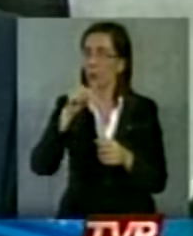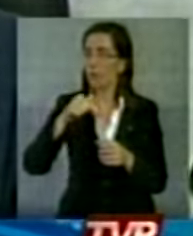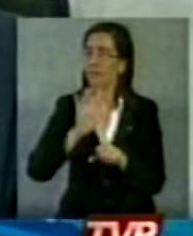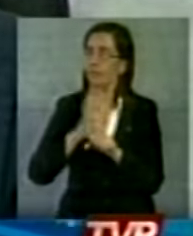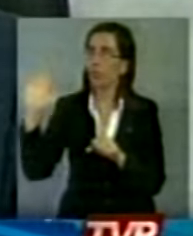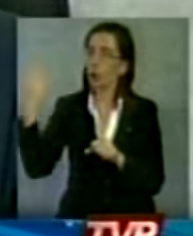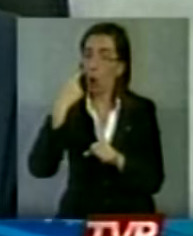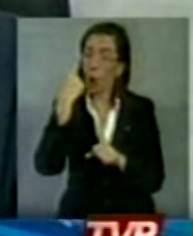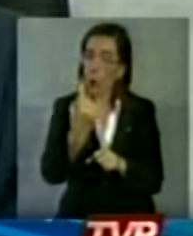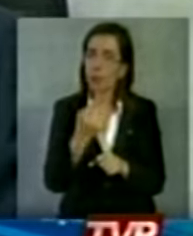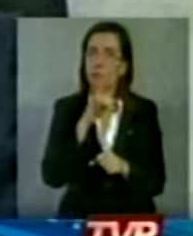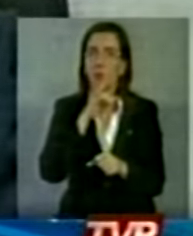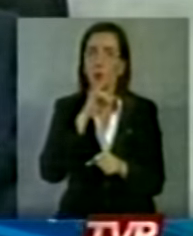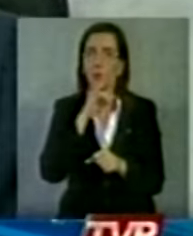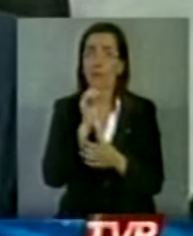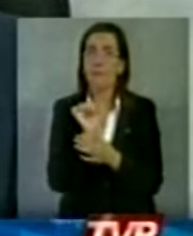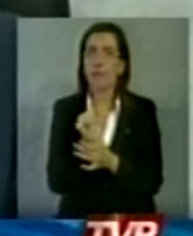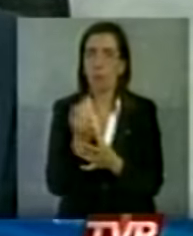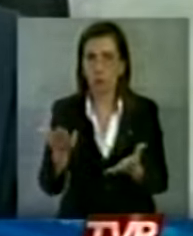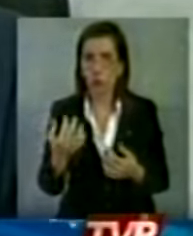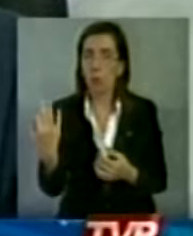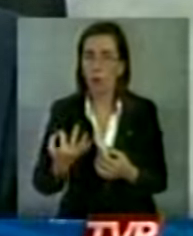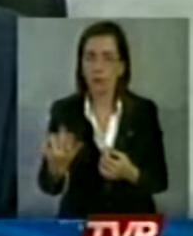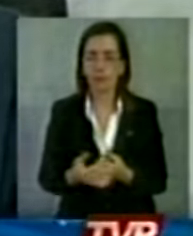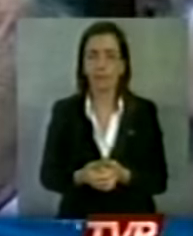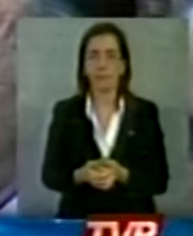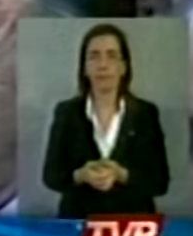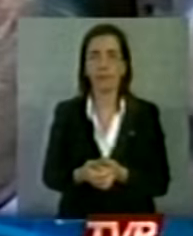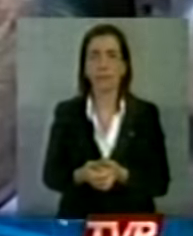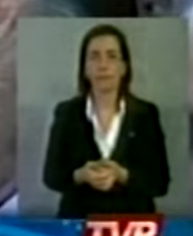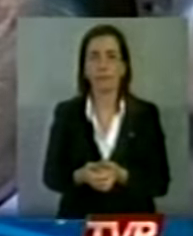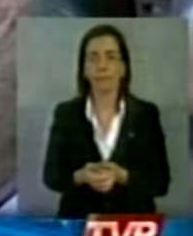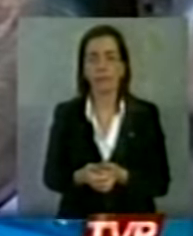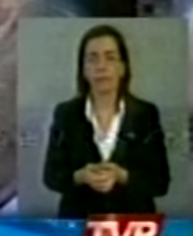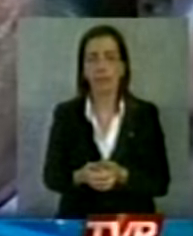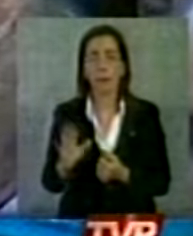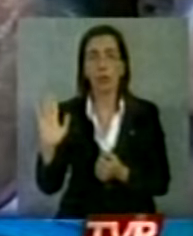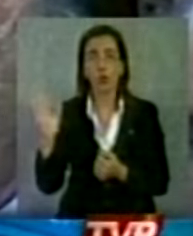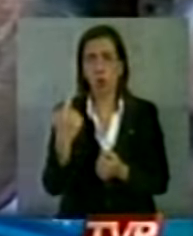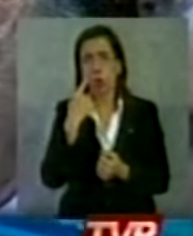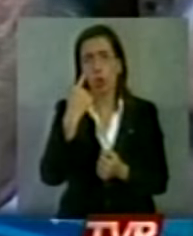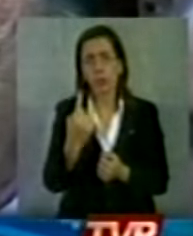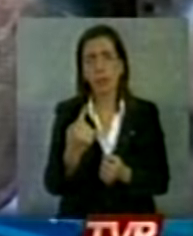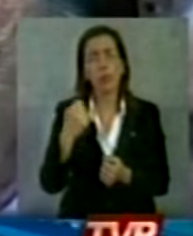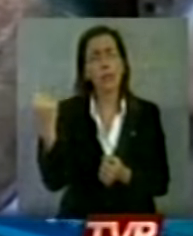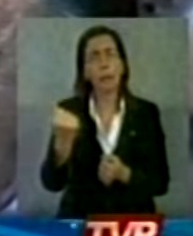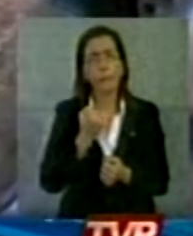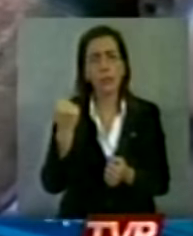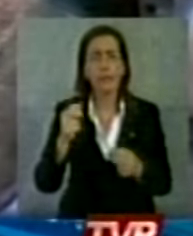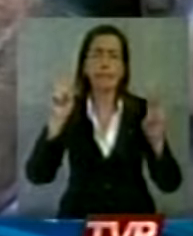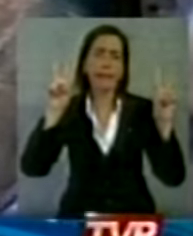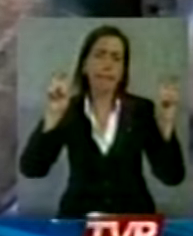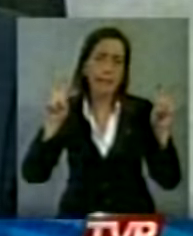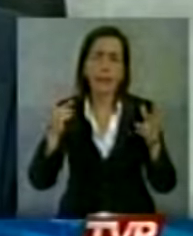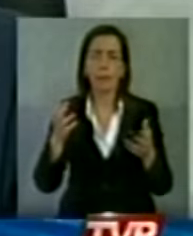de referencia regional en esta política pública. Sin desconocer la importancia de las diversas formas del